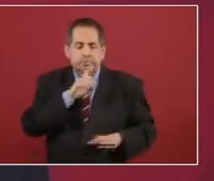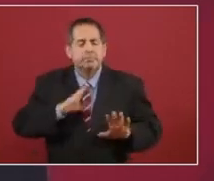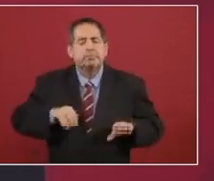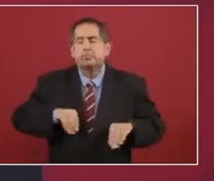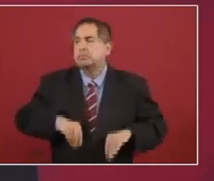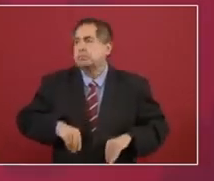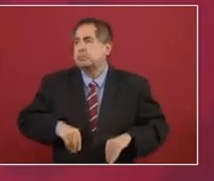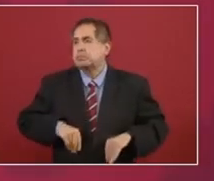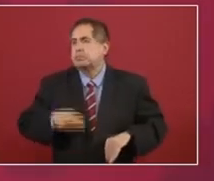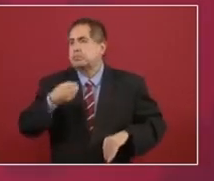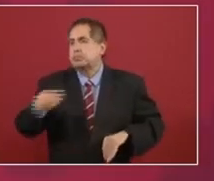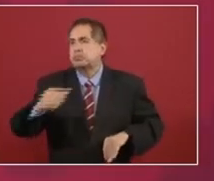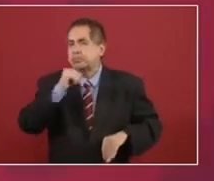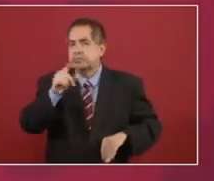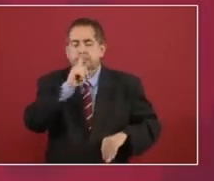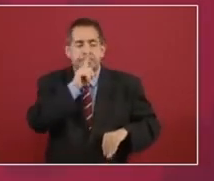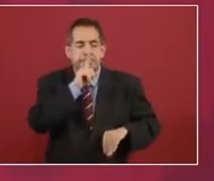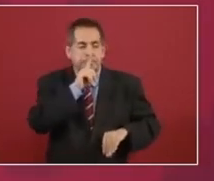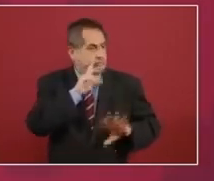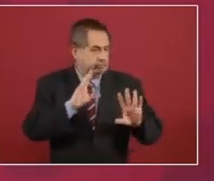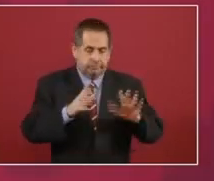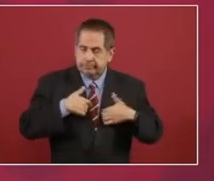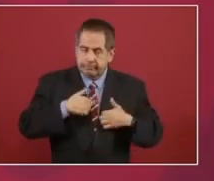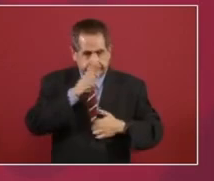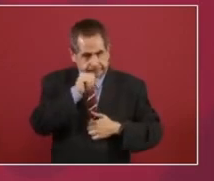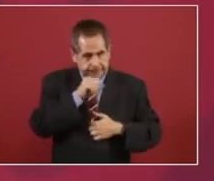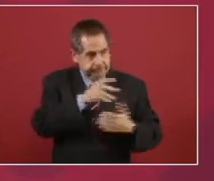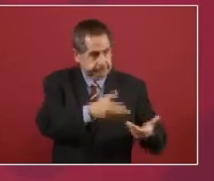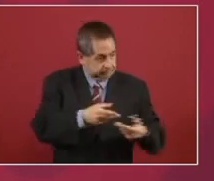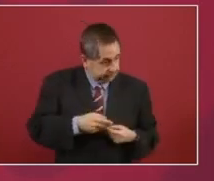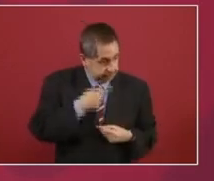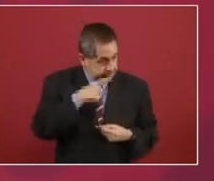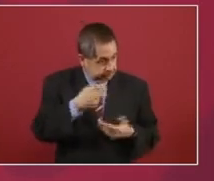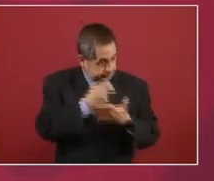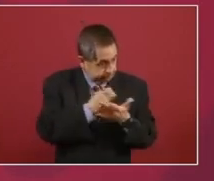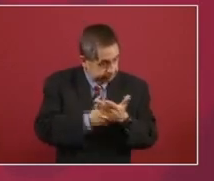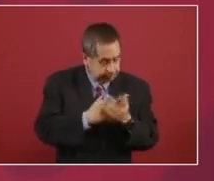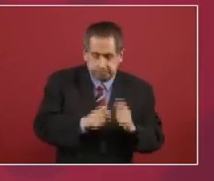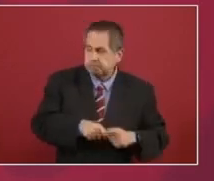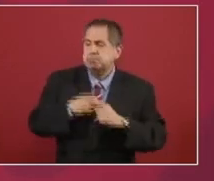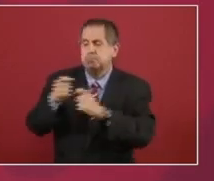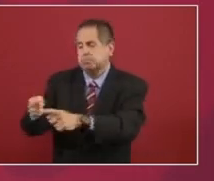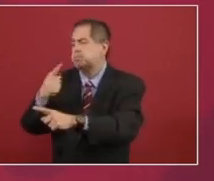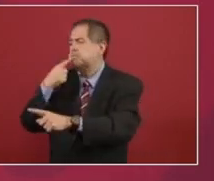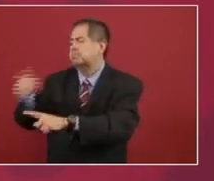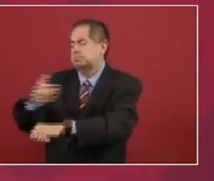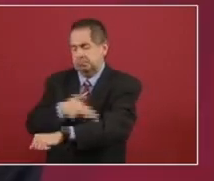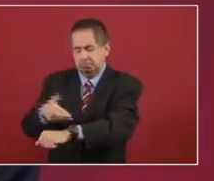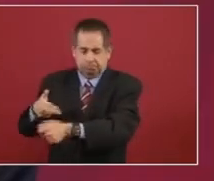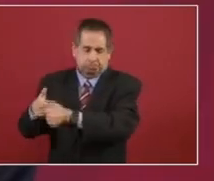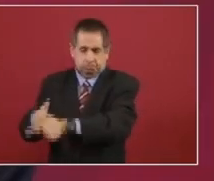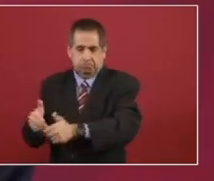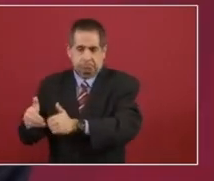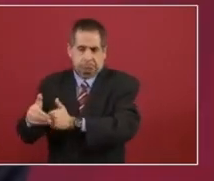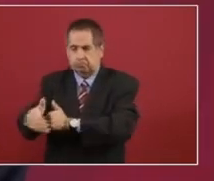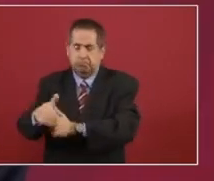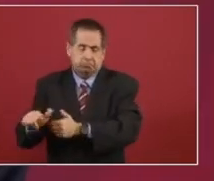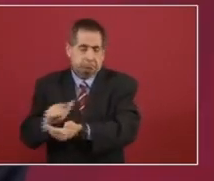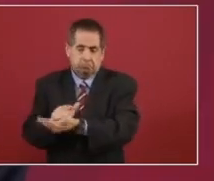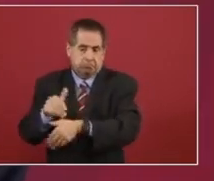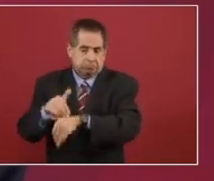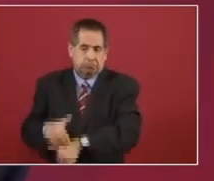ordenar que se le dé trámite a la denuncia en el marco de la